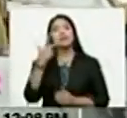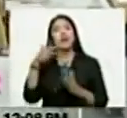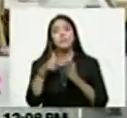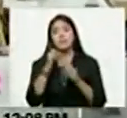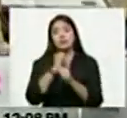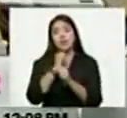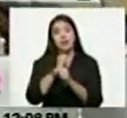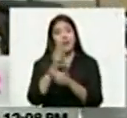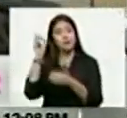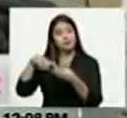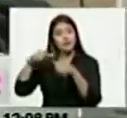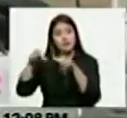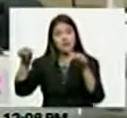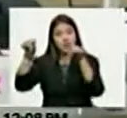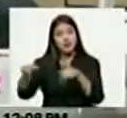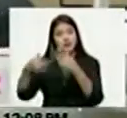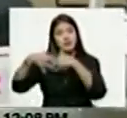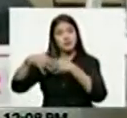3.000 empleos directos